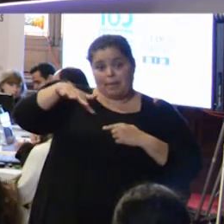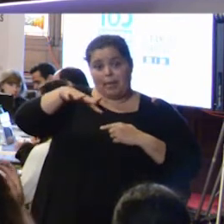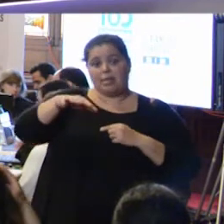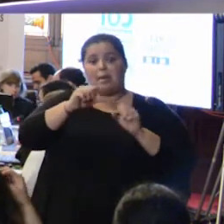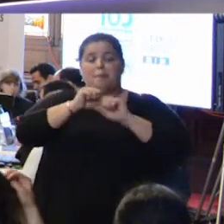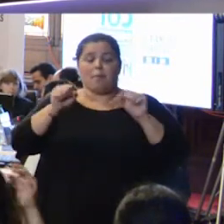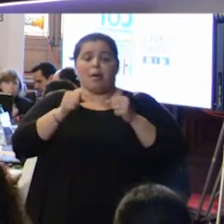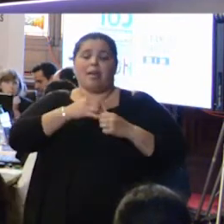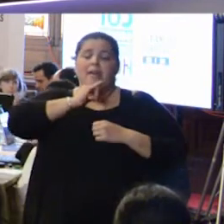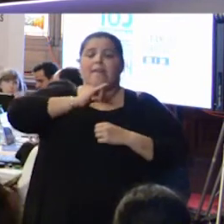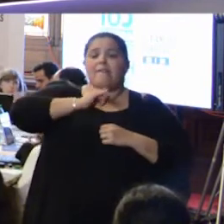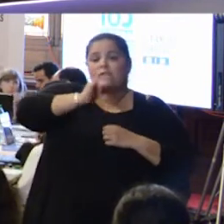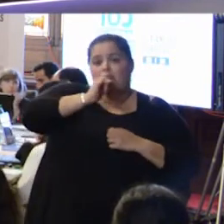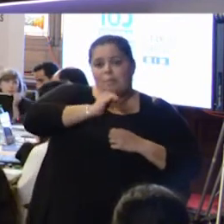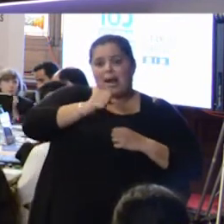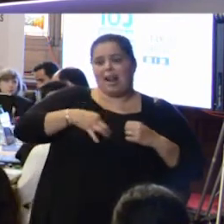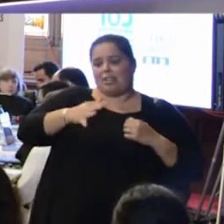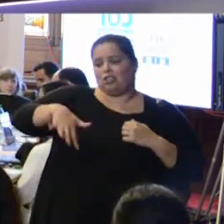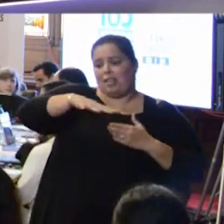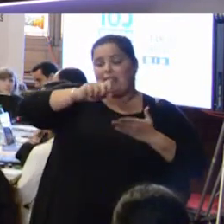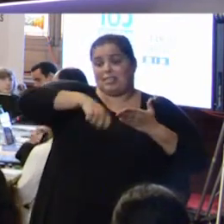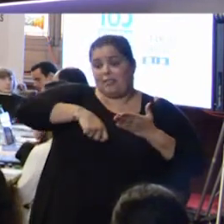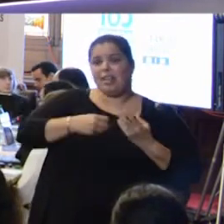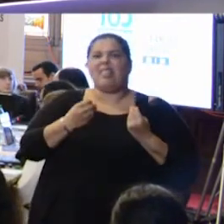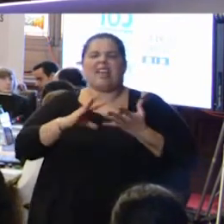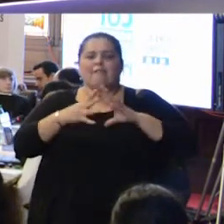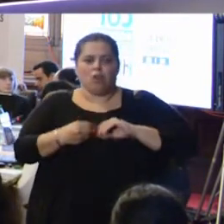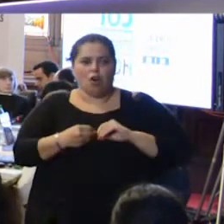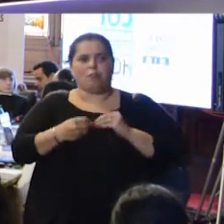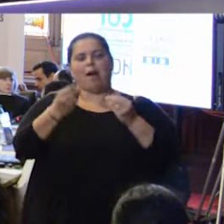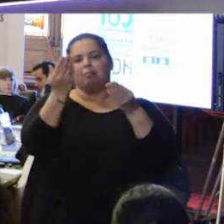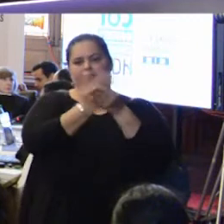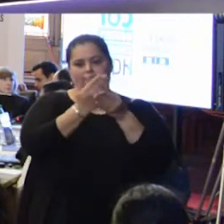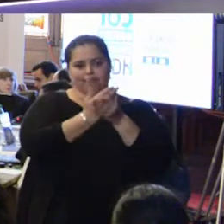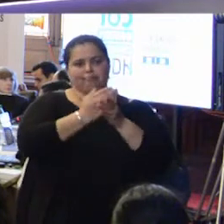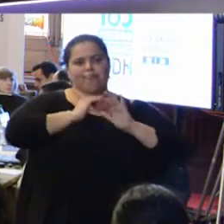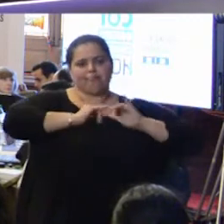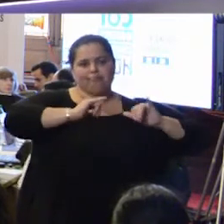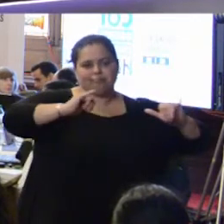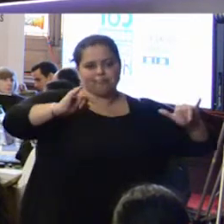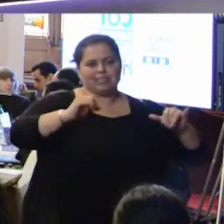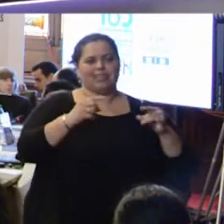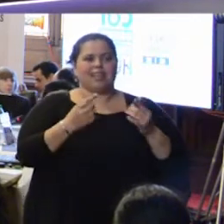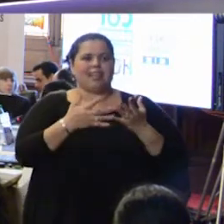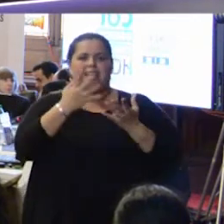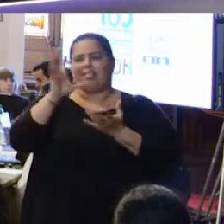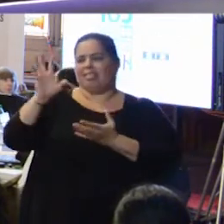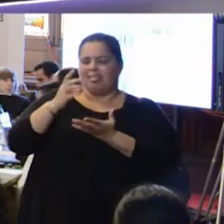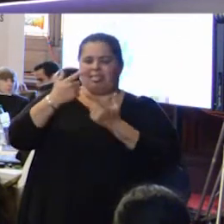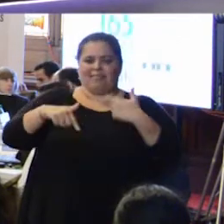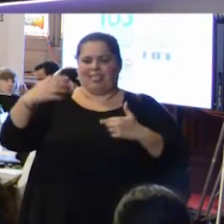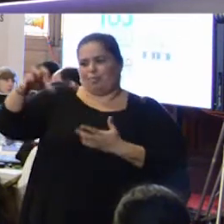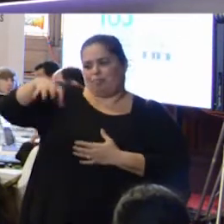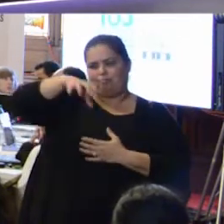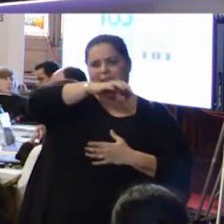sociedad civil. ¿De qué manera? Mediante edictos que son fijados en las alcaldías dependiendo del sitio donde se encuentra el área